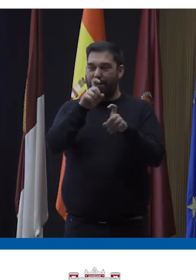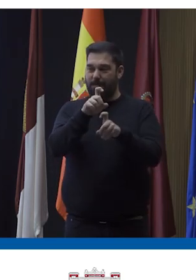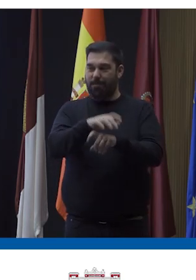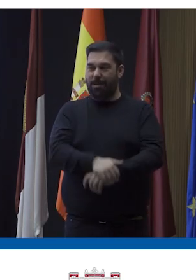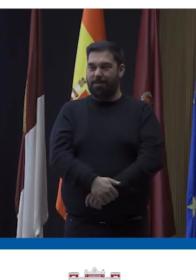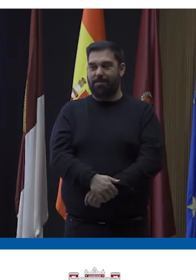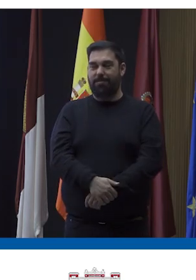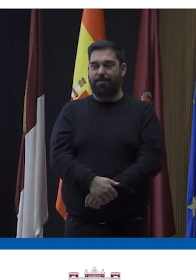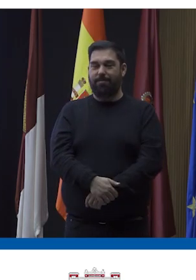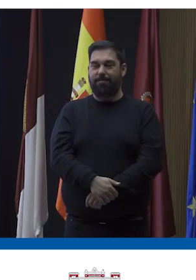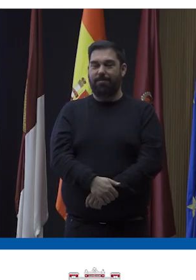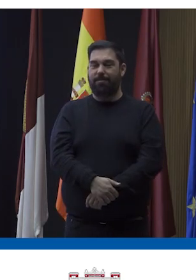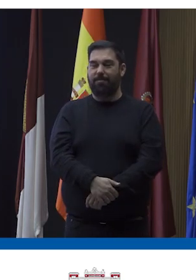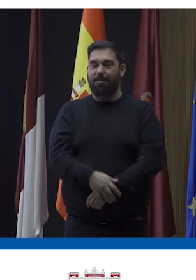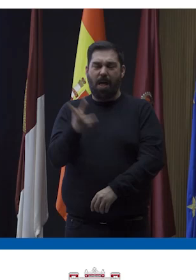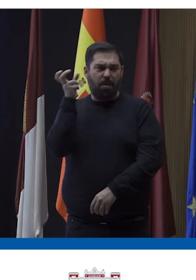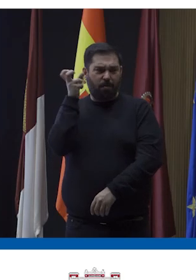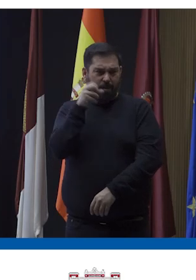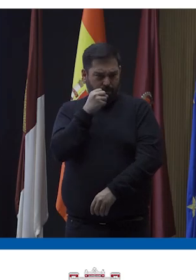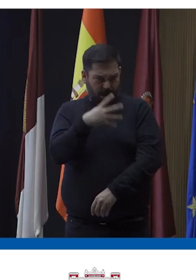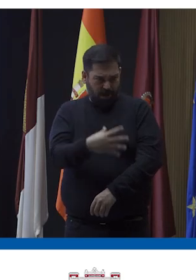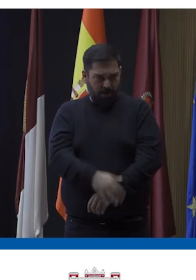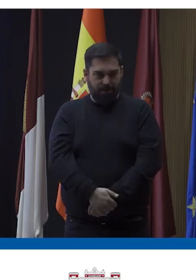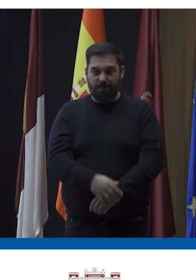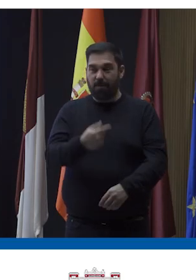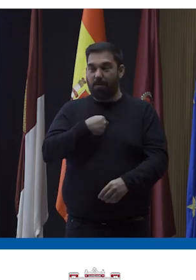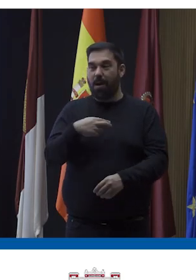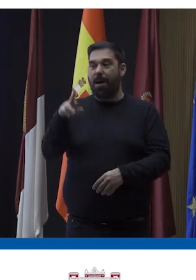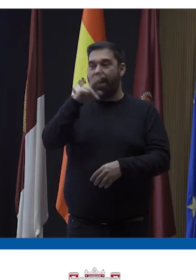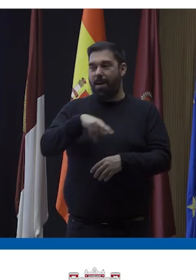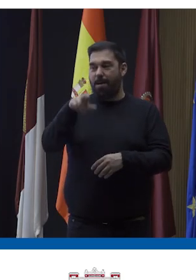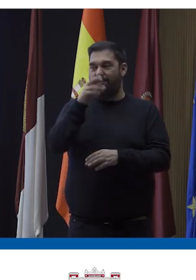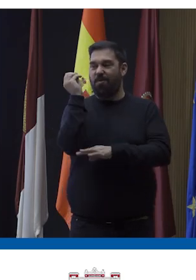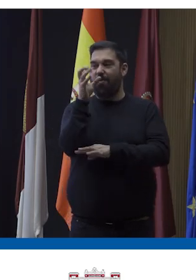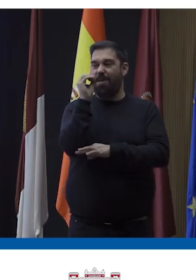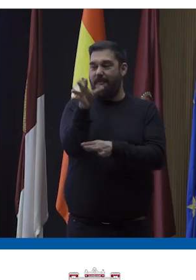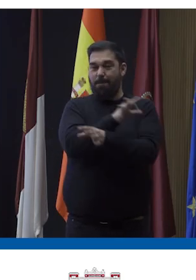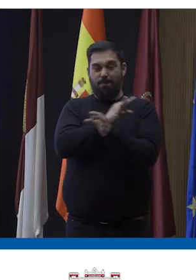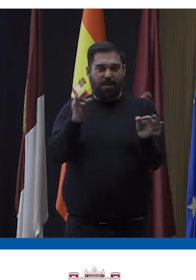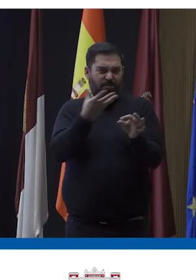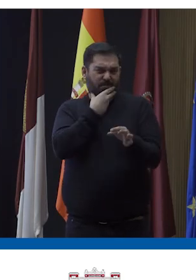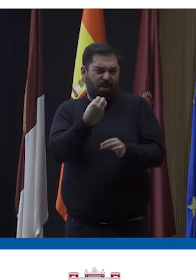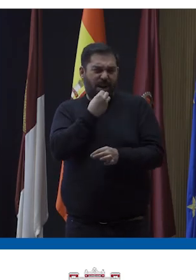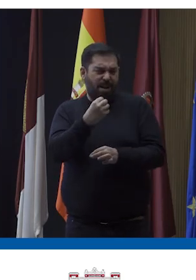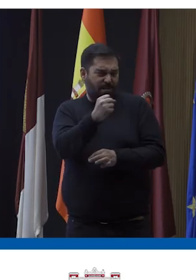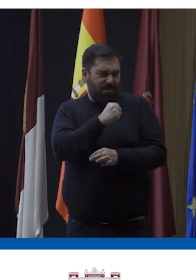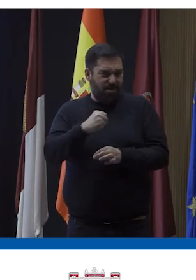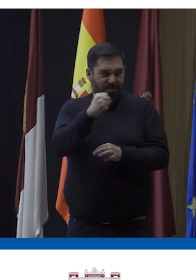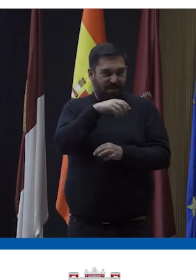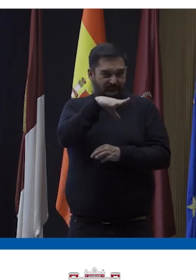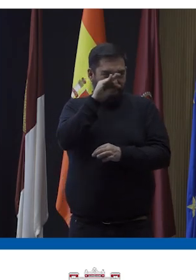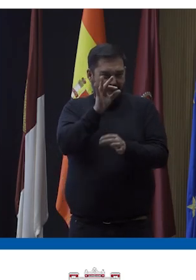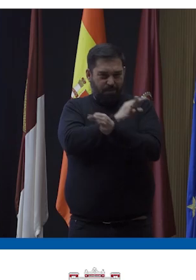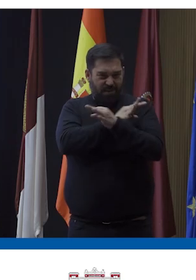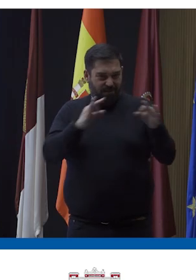Bueno, ¿se oye? Sí. Bueno, vuelvo a reiterar la maravilla de conferencia que, bueno, se ha entendido de principio a